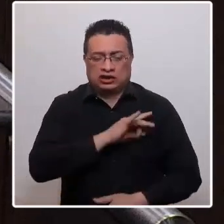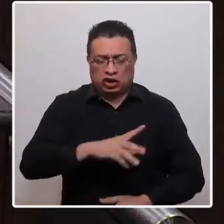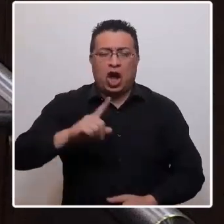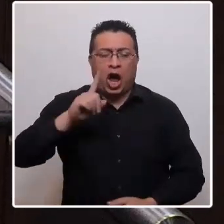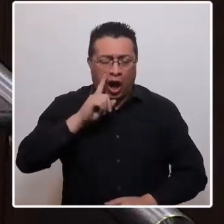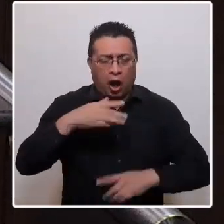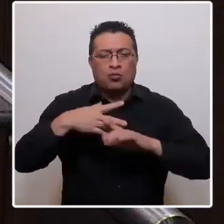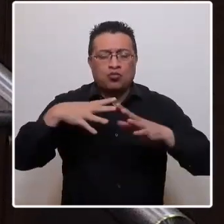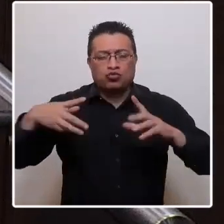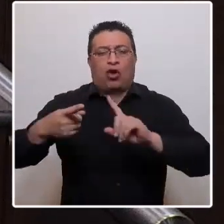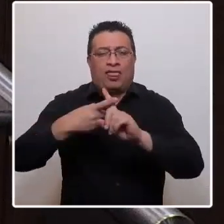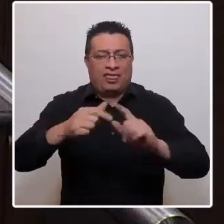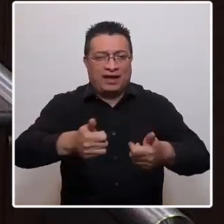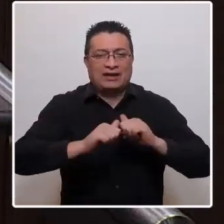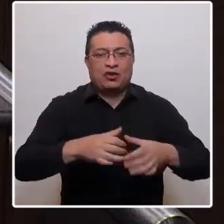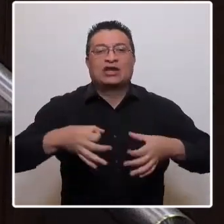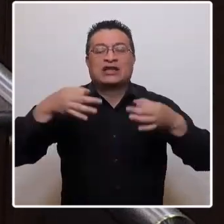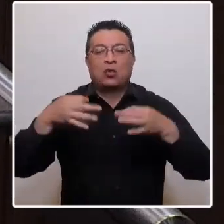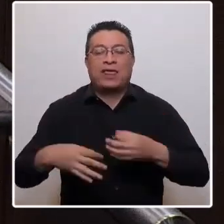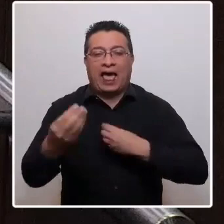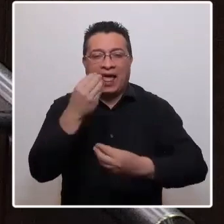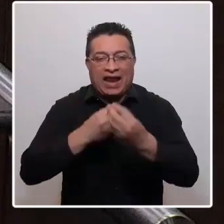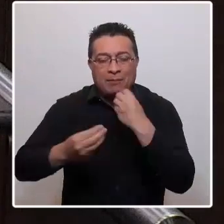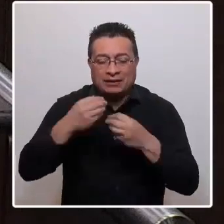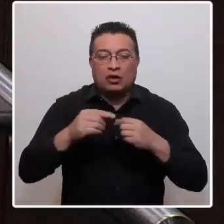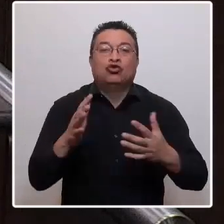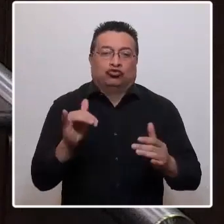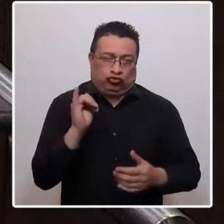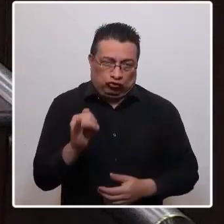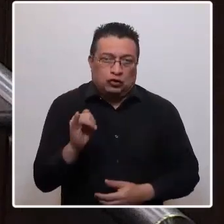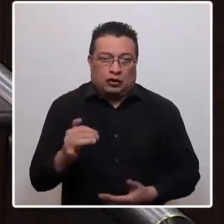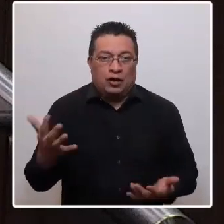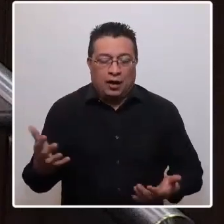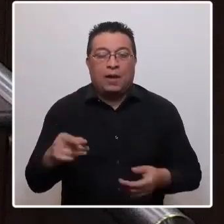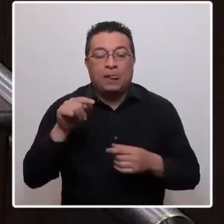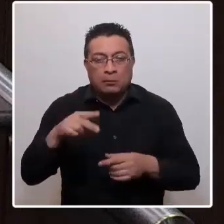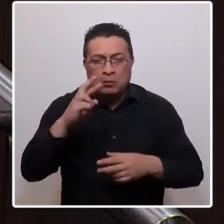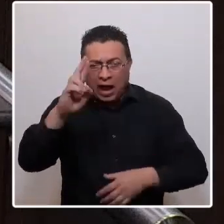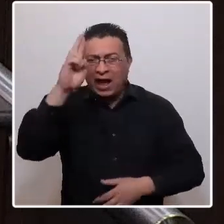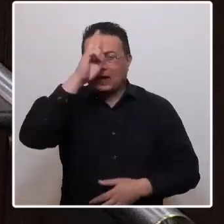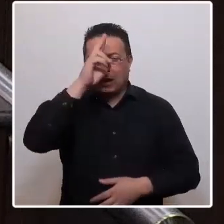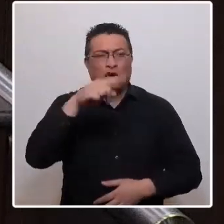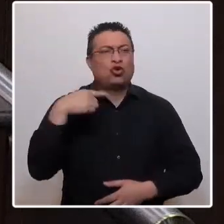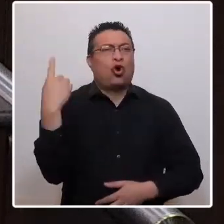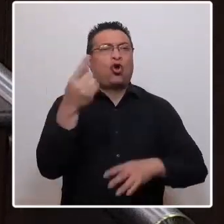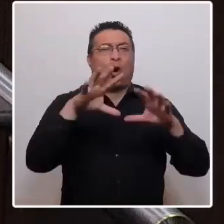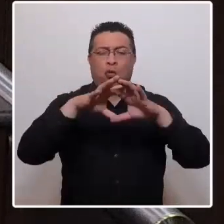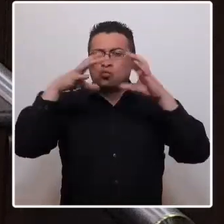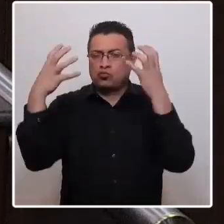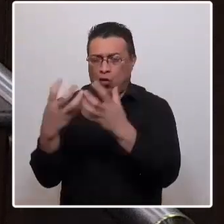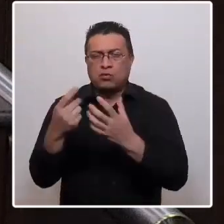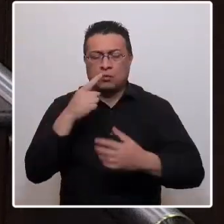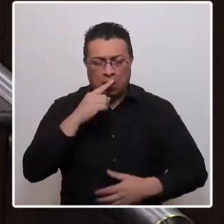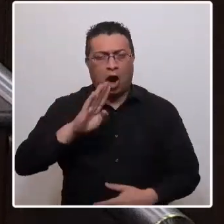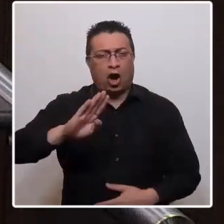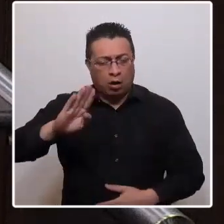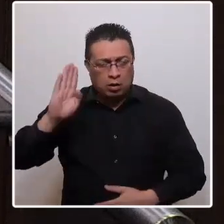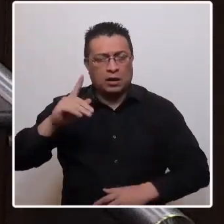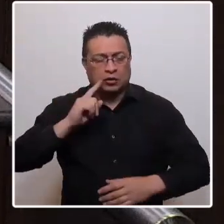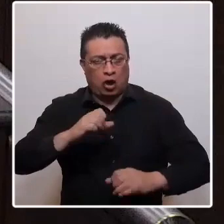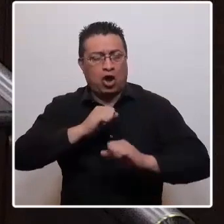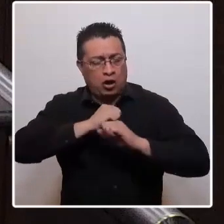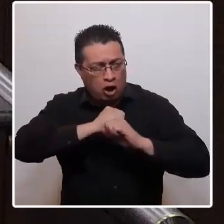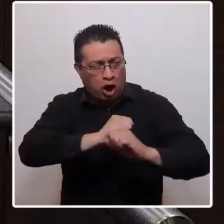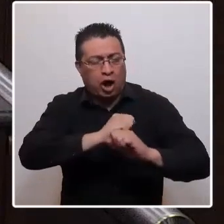materia de seguridad alimentaria, por cierto. Lo curioso es que mientras todo el planeta se compromete en la batalla por la